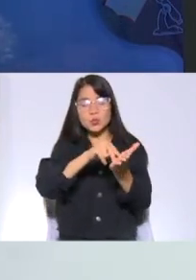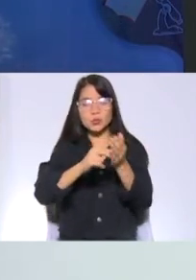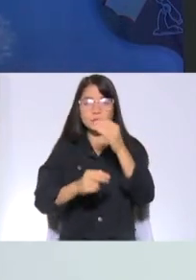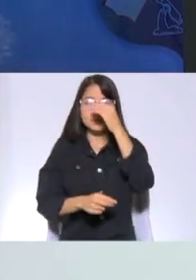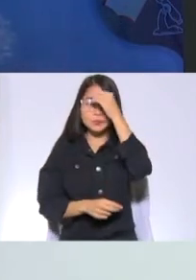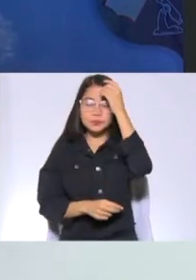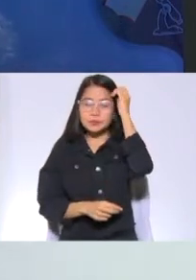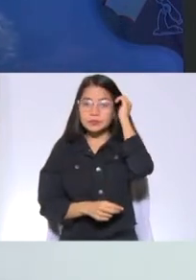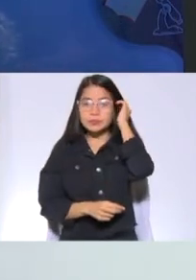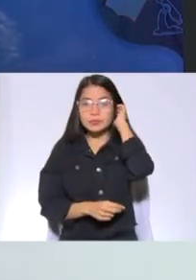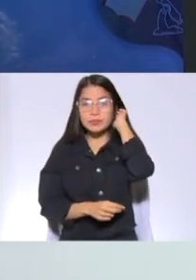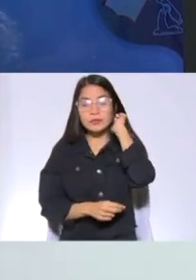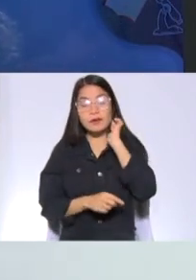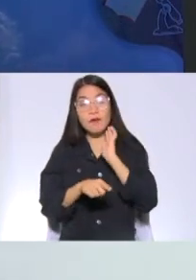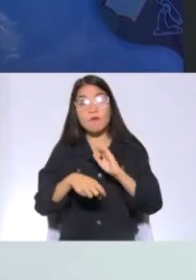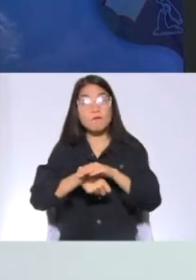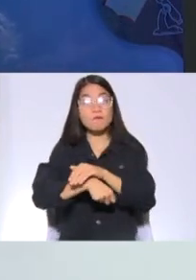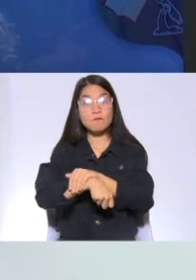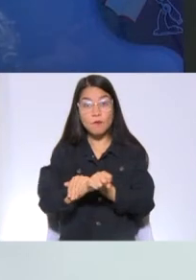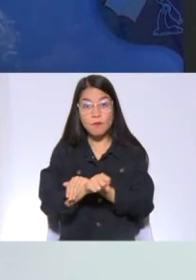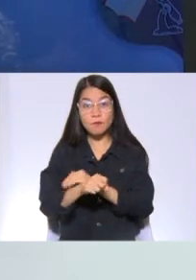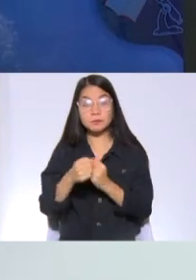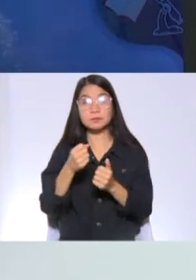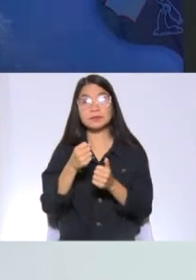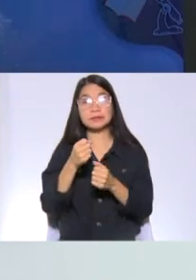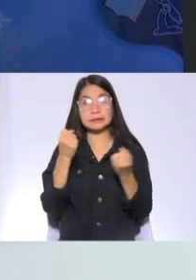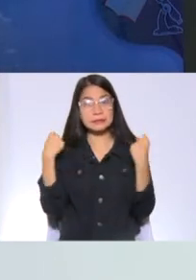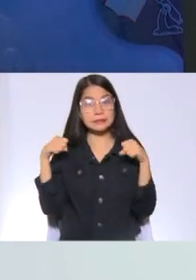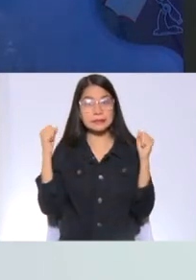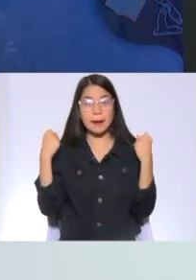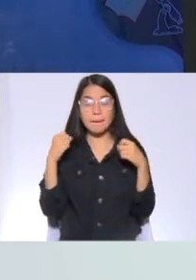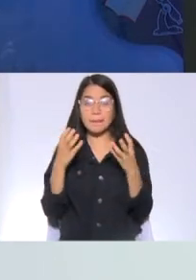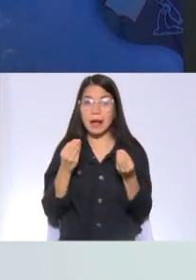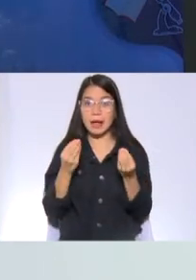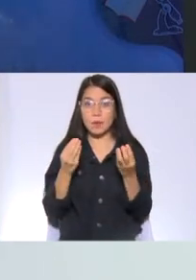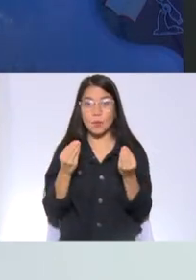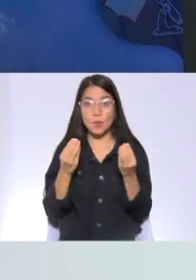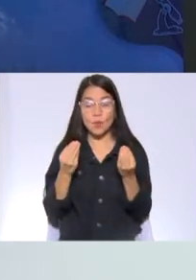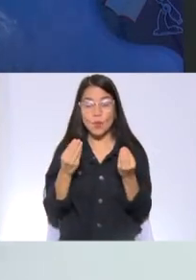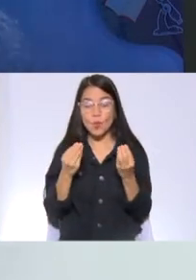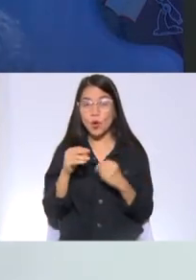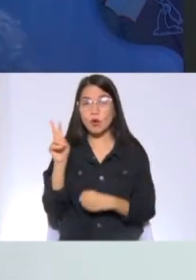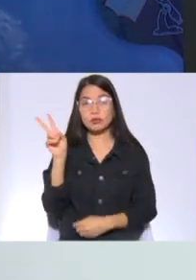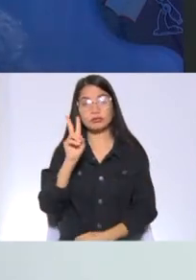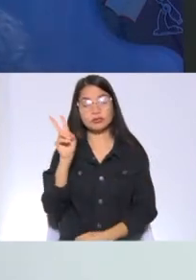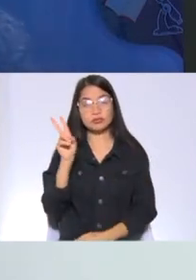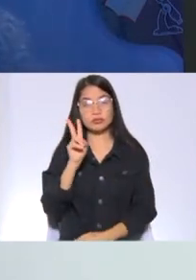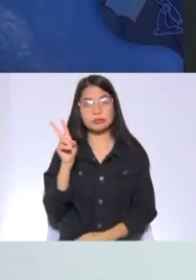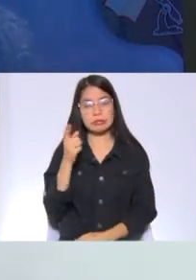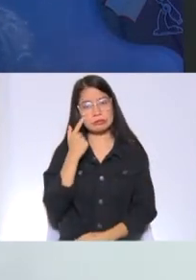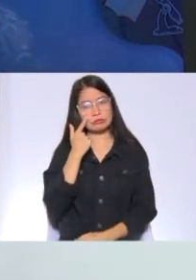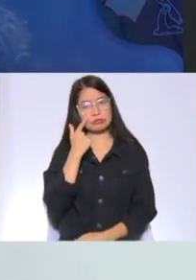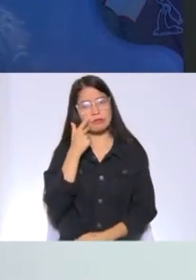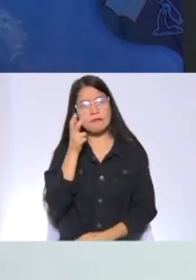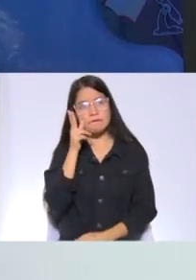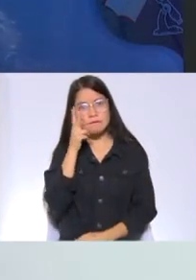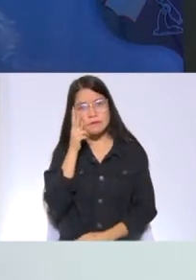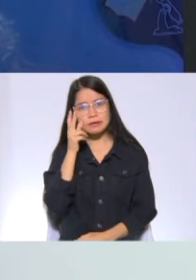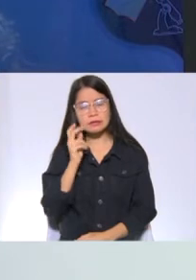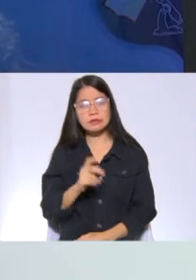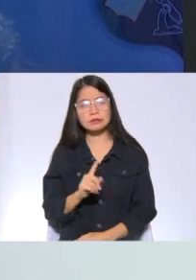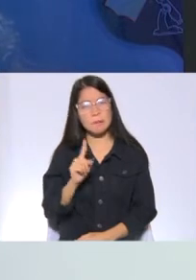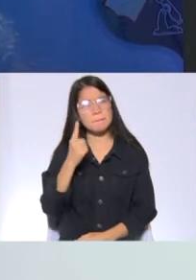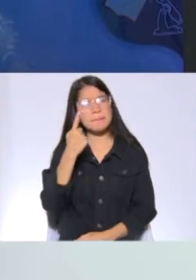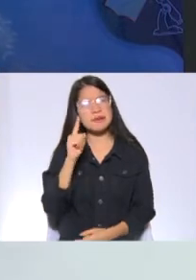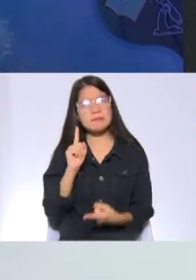fútbol. Aquí se practica el fútbol. Yo, cuando vi este video, llamó la atención porque yo dije, ¿qué quedará en primer